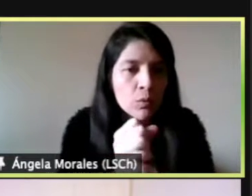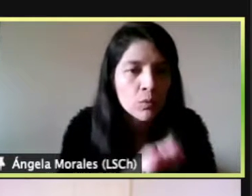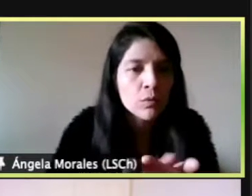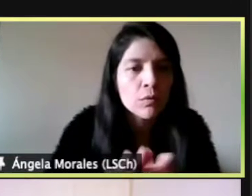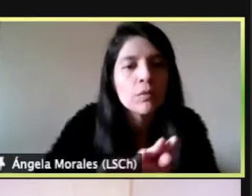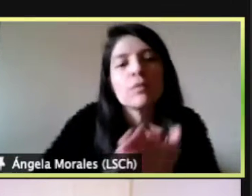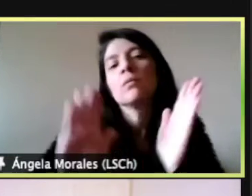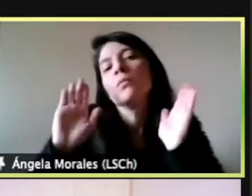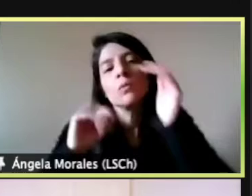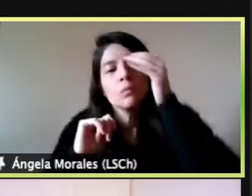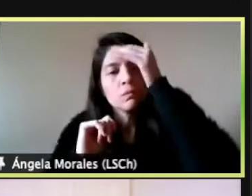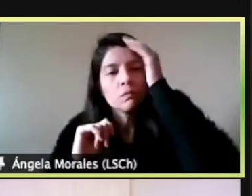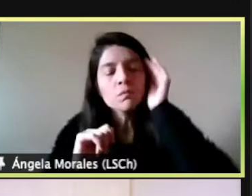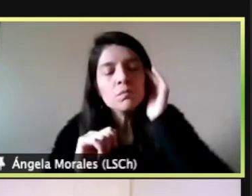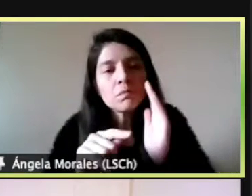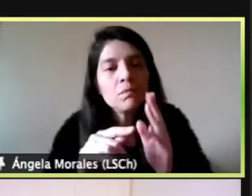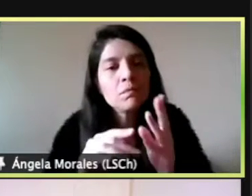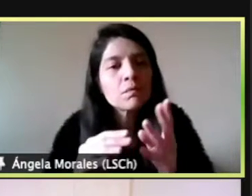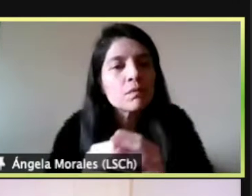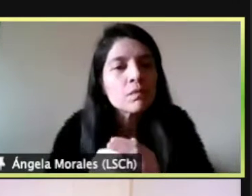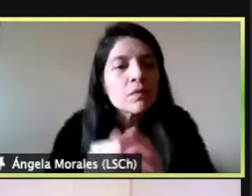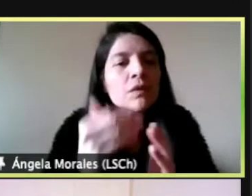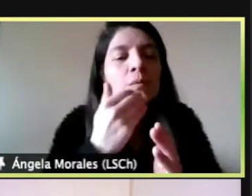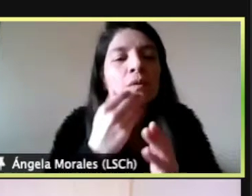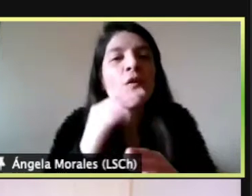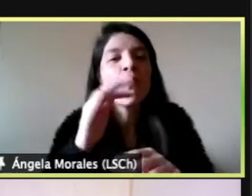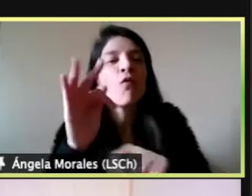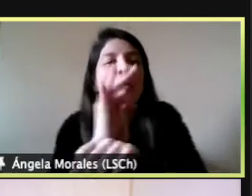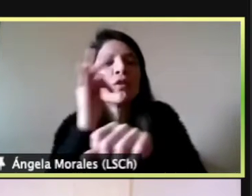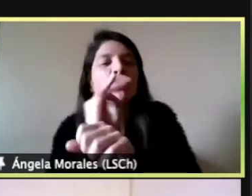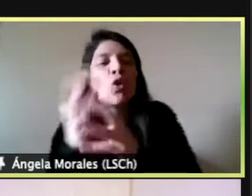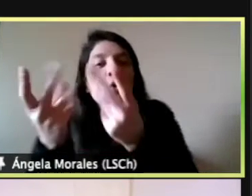función de contar y la función de sumar sin